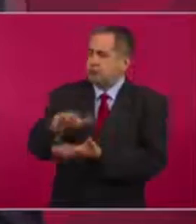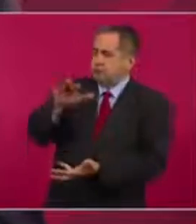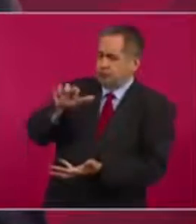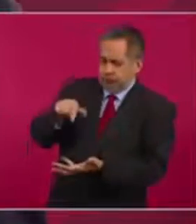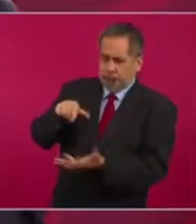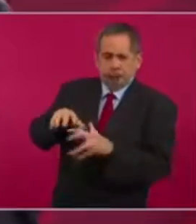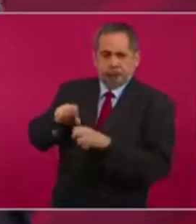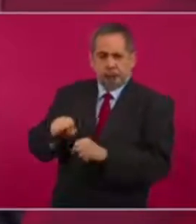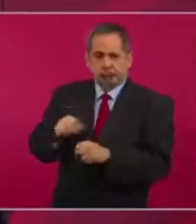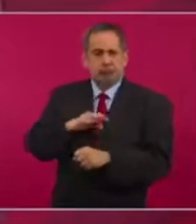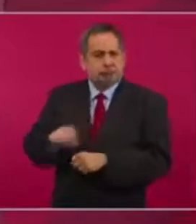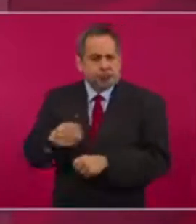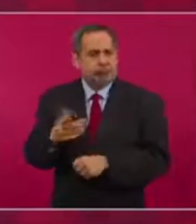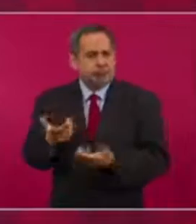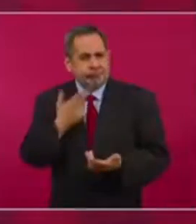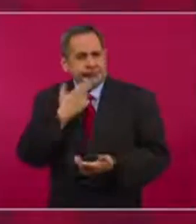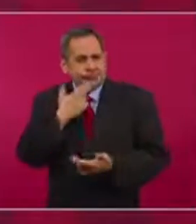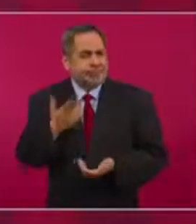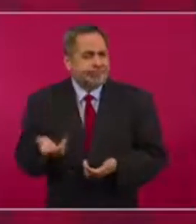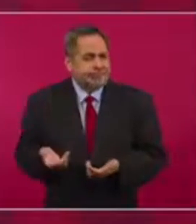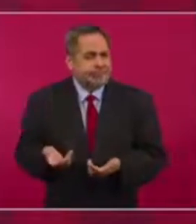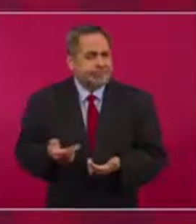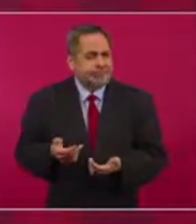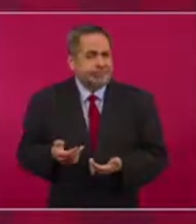hacer una obra,